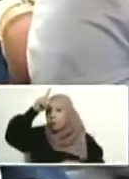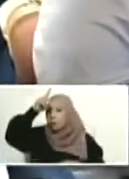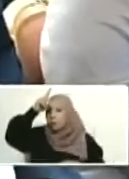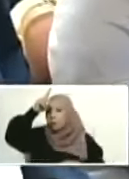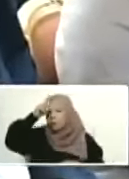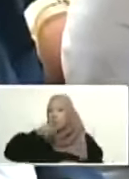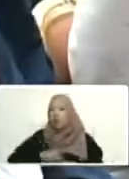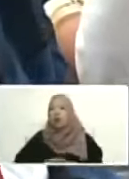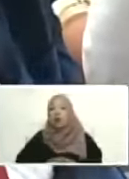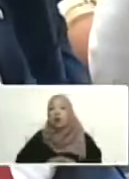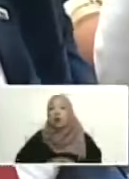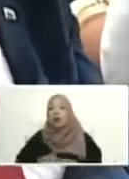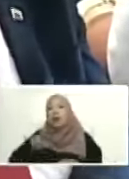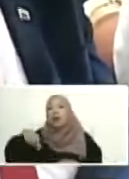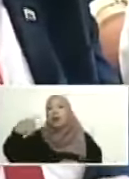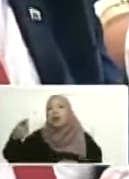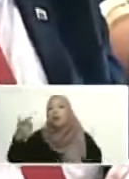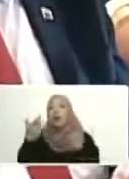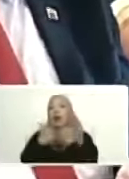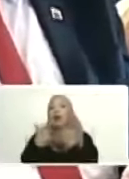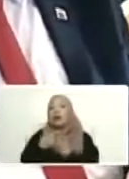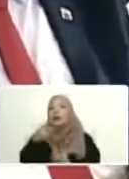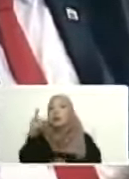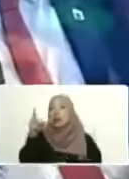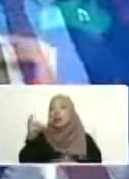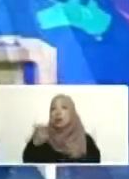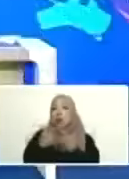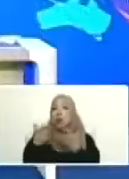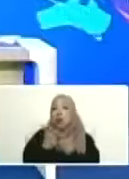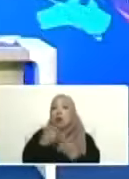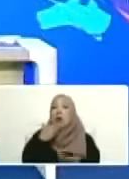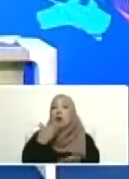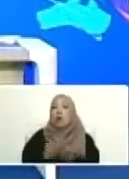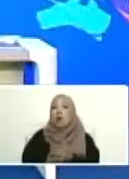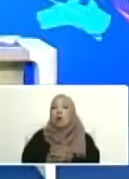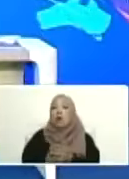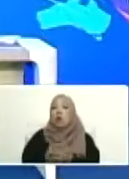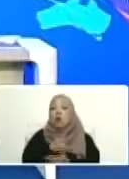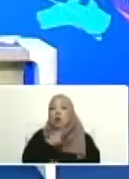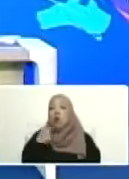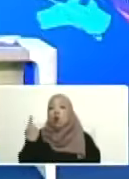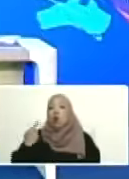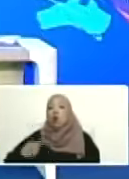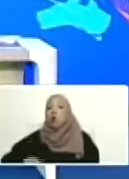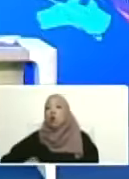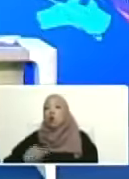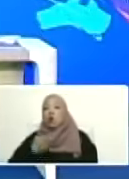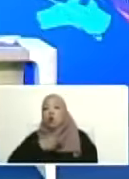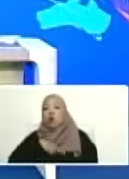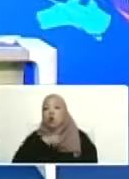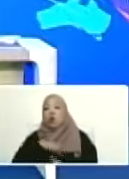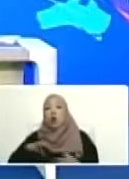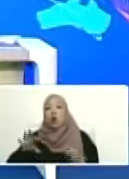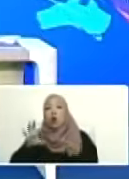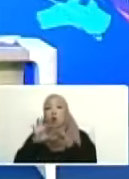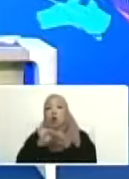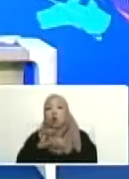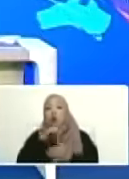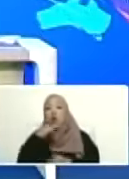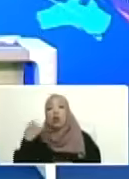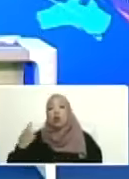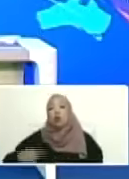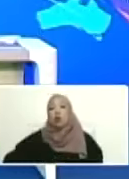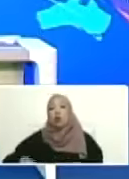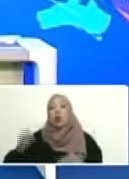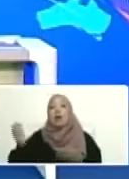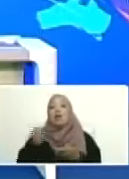Y luego de la Segunda Guerra Mundial, que gracias al Ejército Rojo de la Unión de Repúblicas Socialistas Soviéticas se